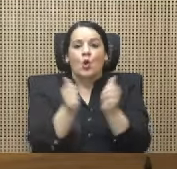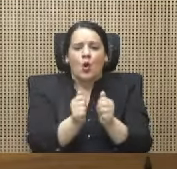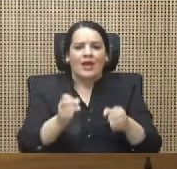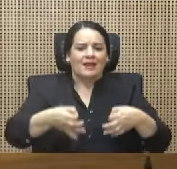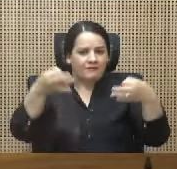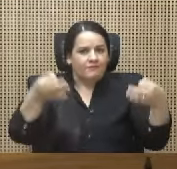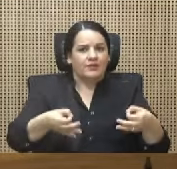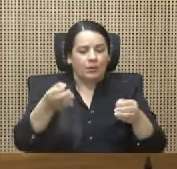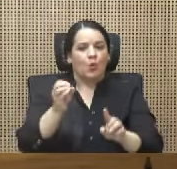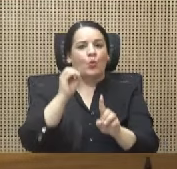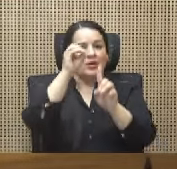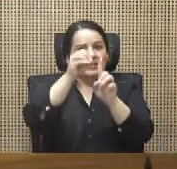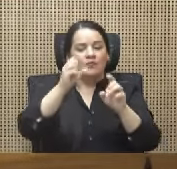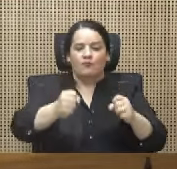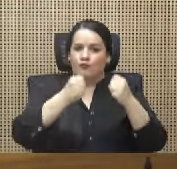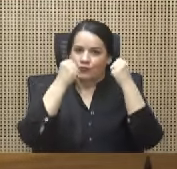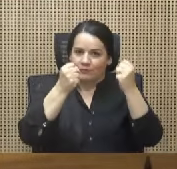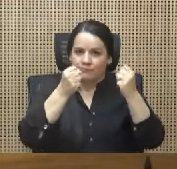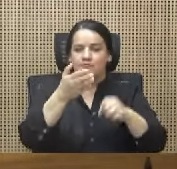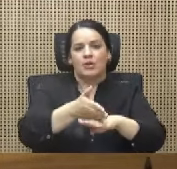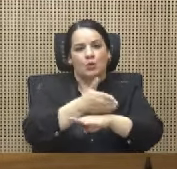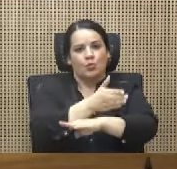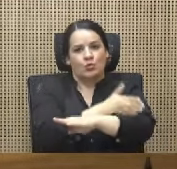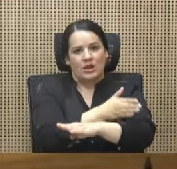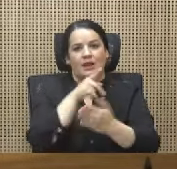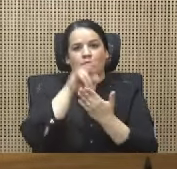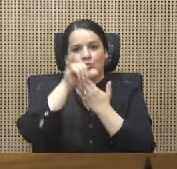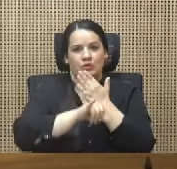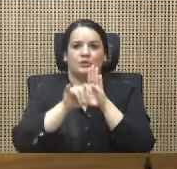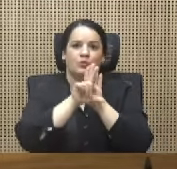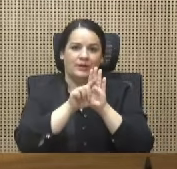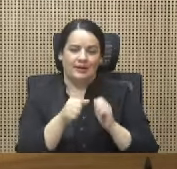de fortalecer y mejorar la iniciativa en discusión.